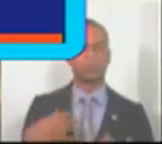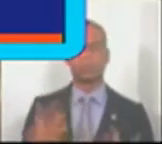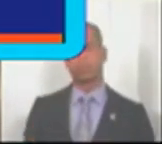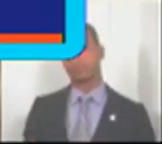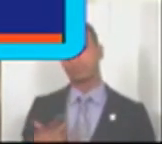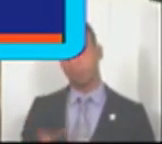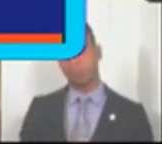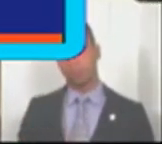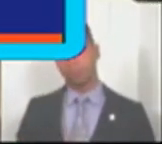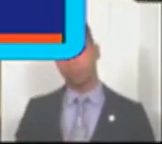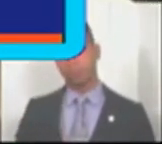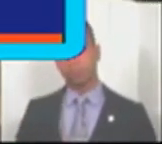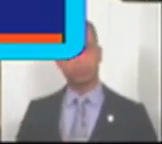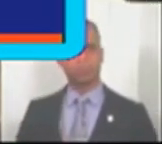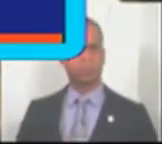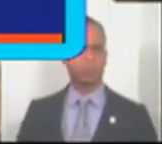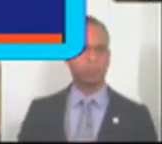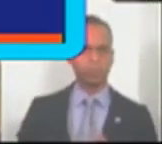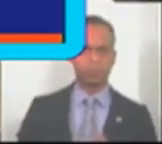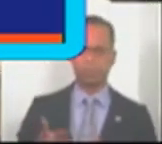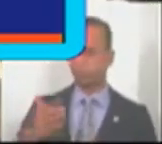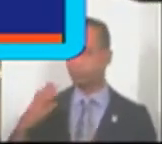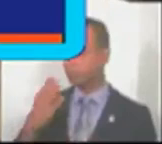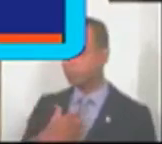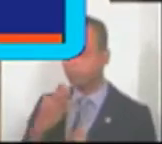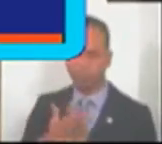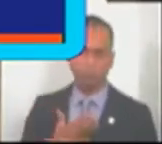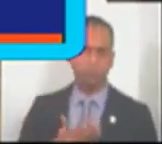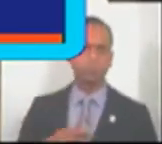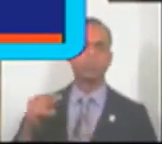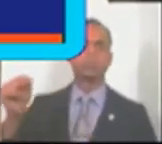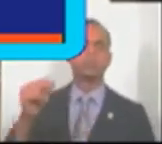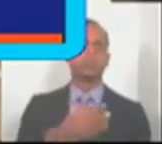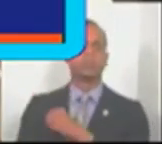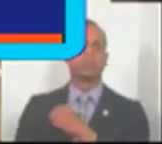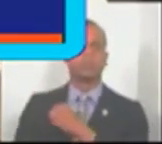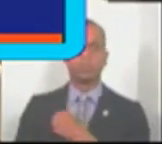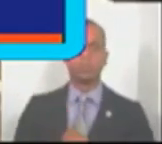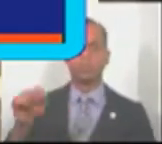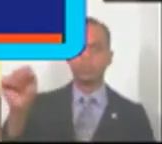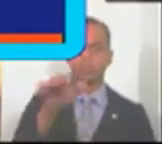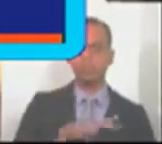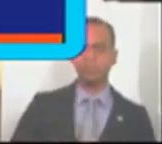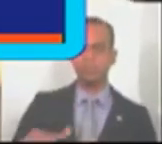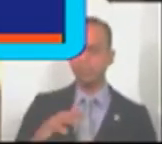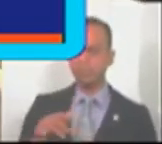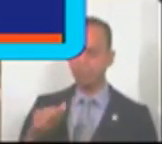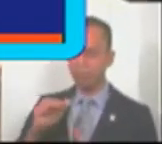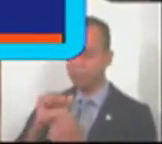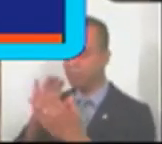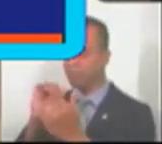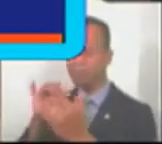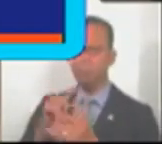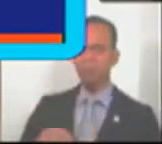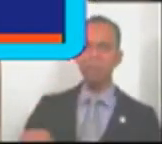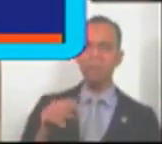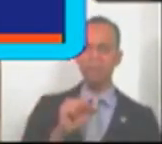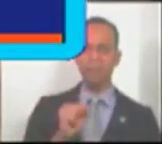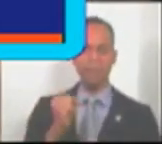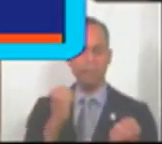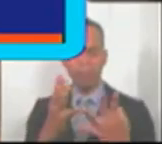enredamos, molestamos, inquietamos al otro país central con el que me enfrento? Bueno, mi